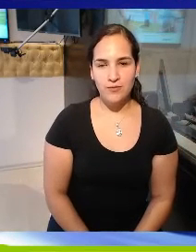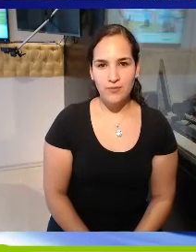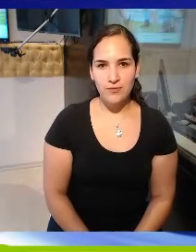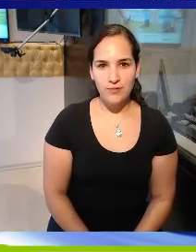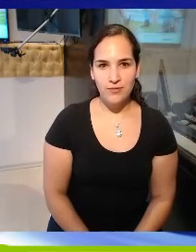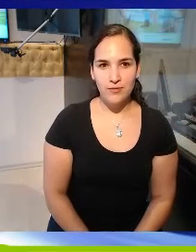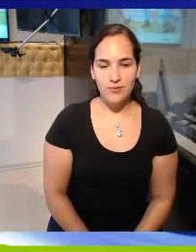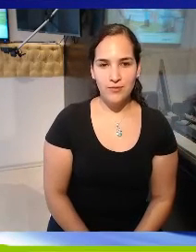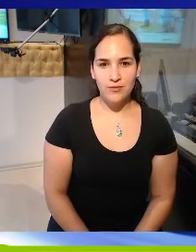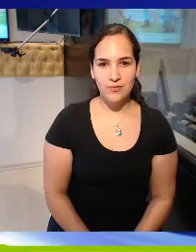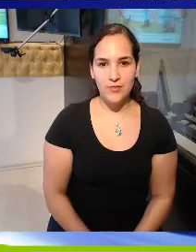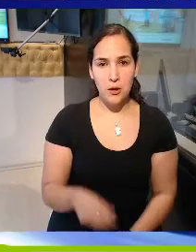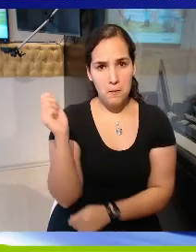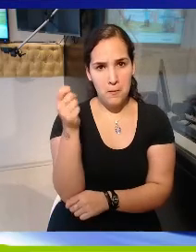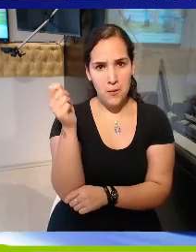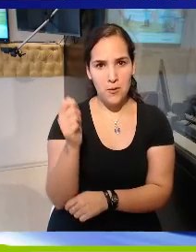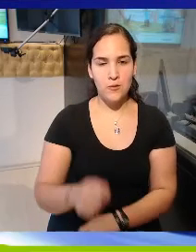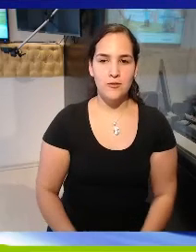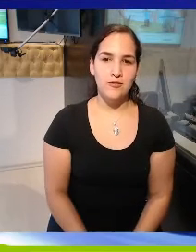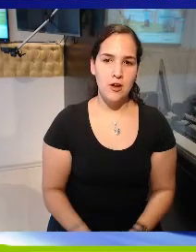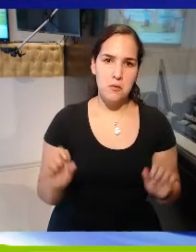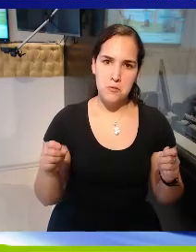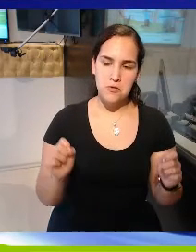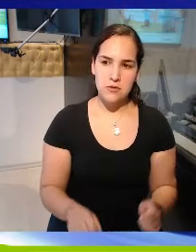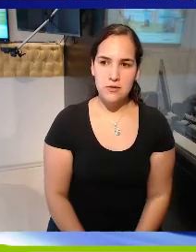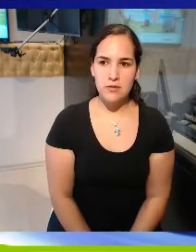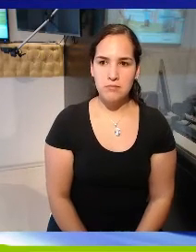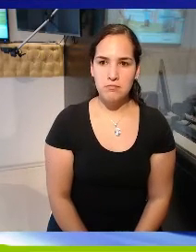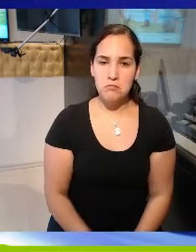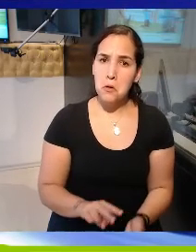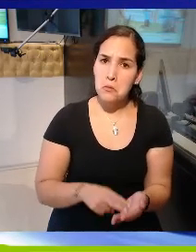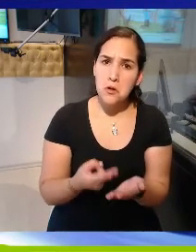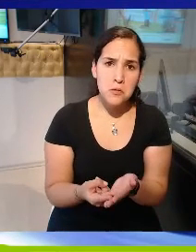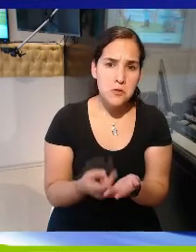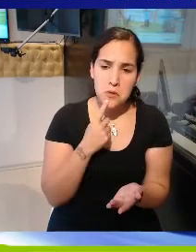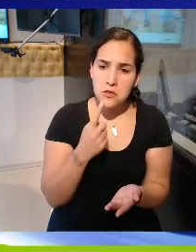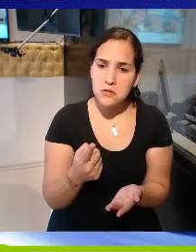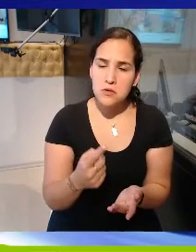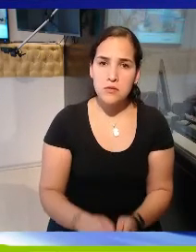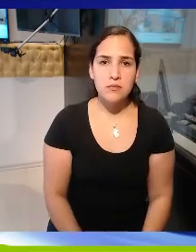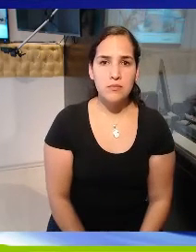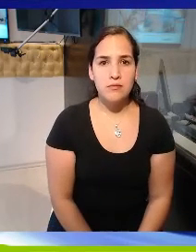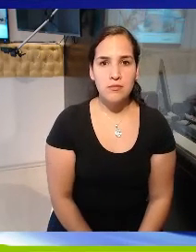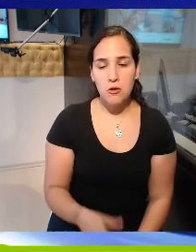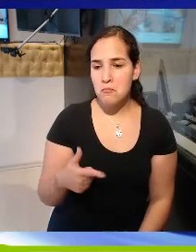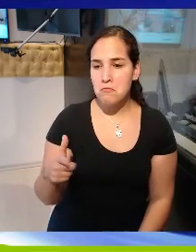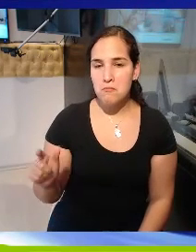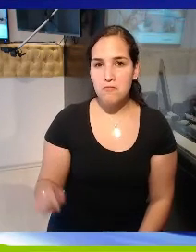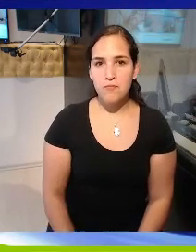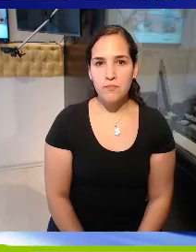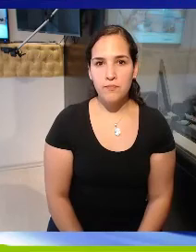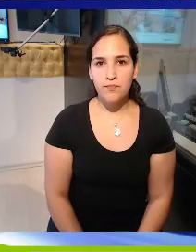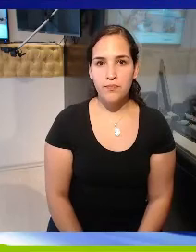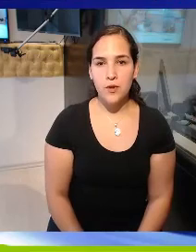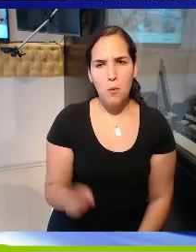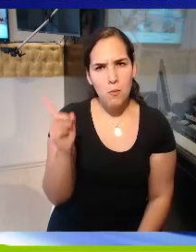5, me estoy obviado. Bueno, ¿algo más que tengo para la columna? No. Tengo un problema, necesito traerlo a Hernán y Hernán